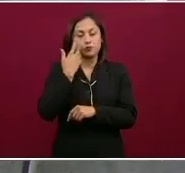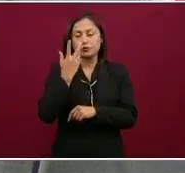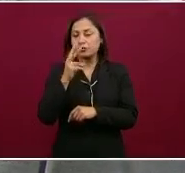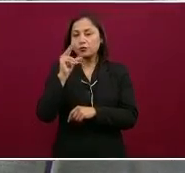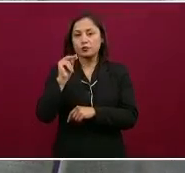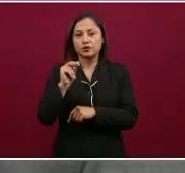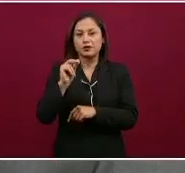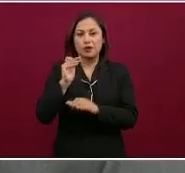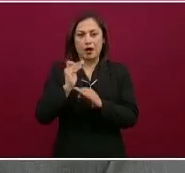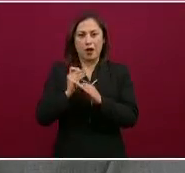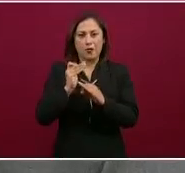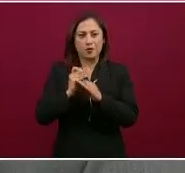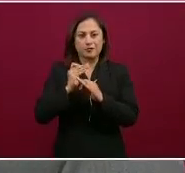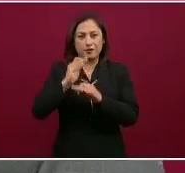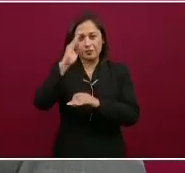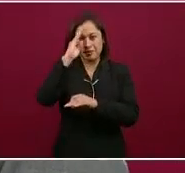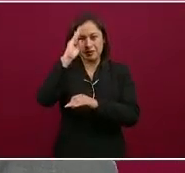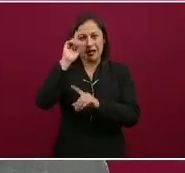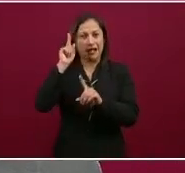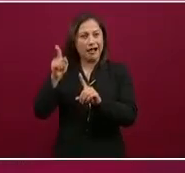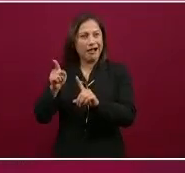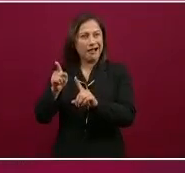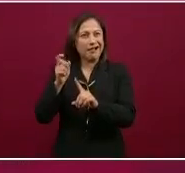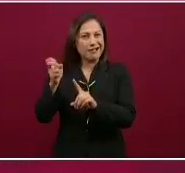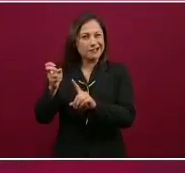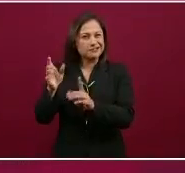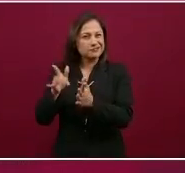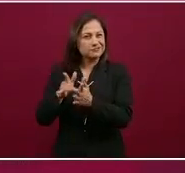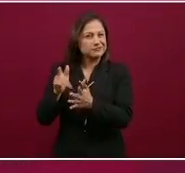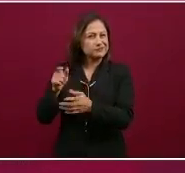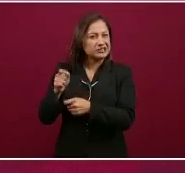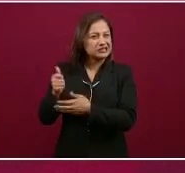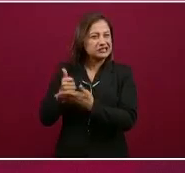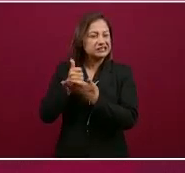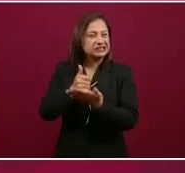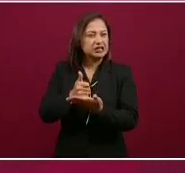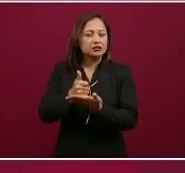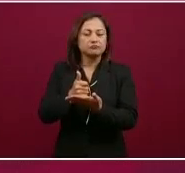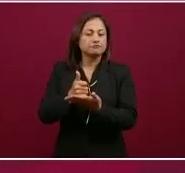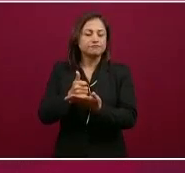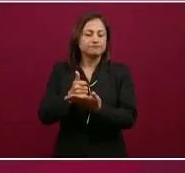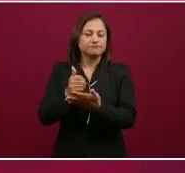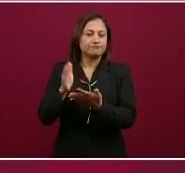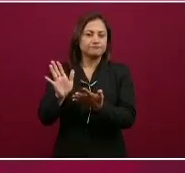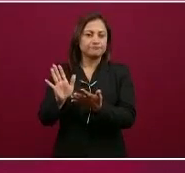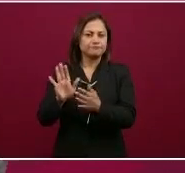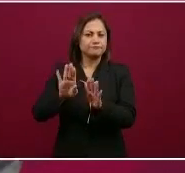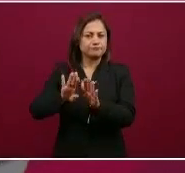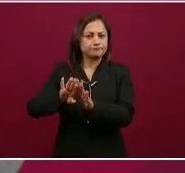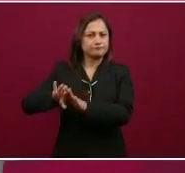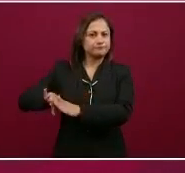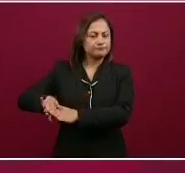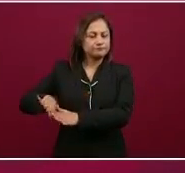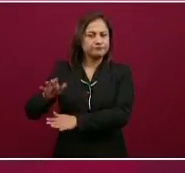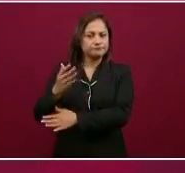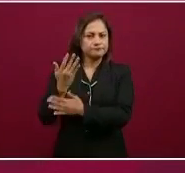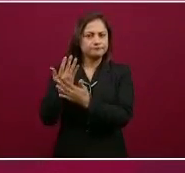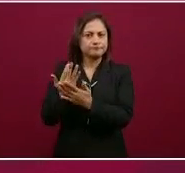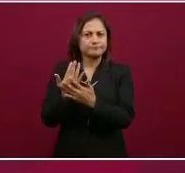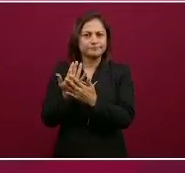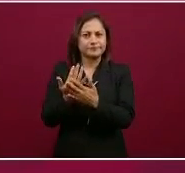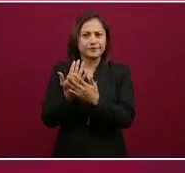pensar en eso, o eso quedaría pendiente. Lo